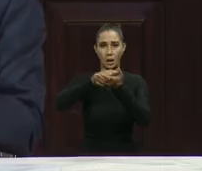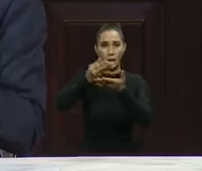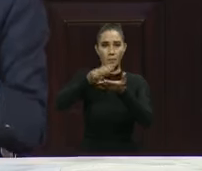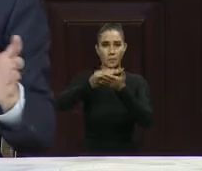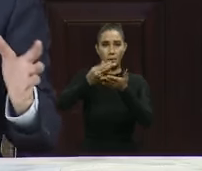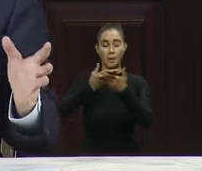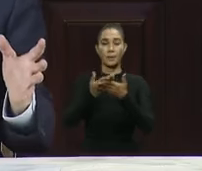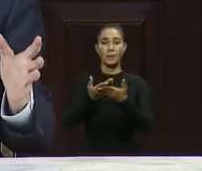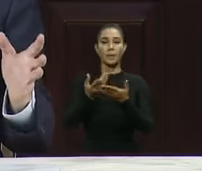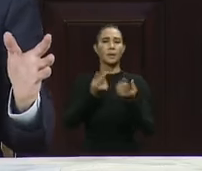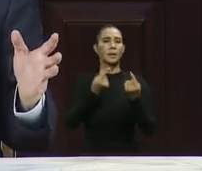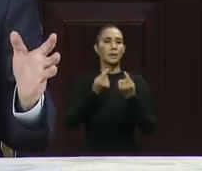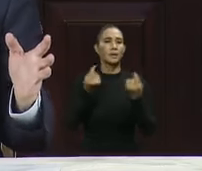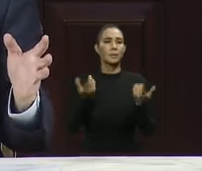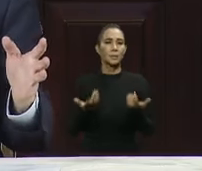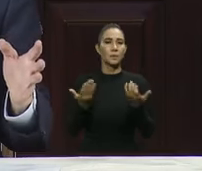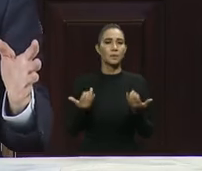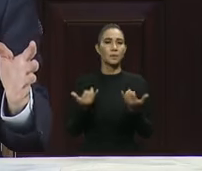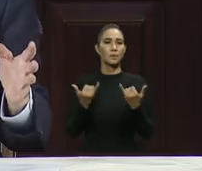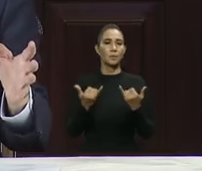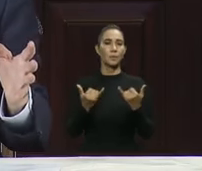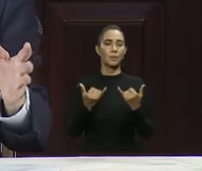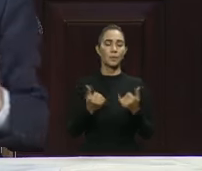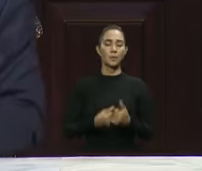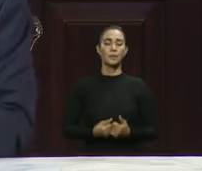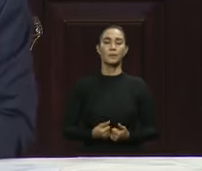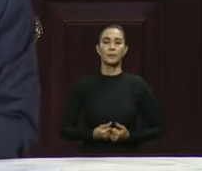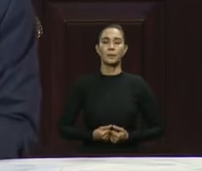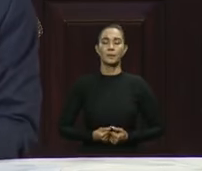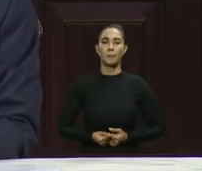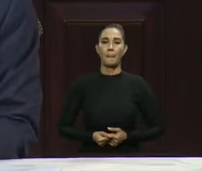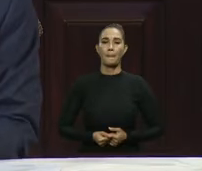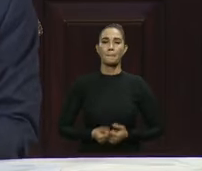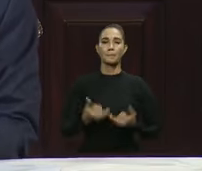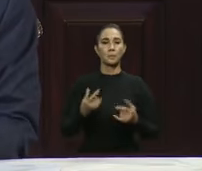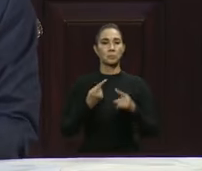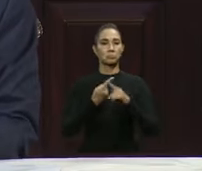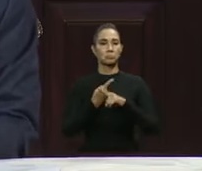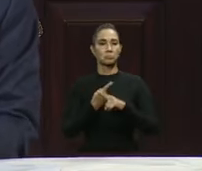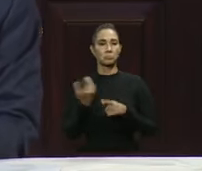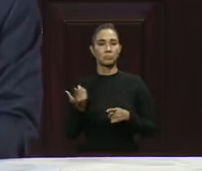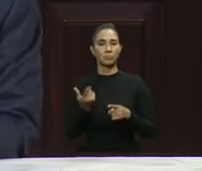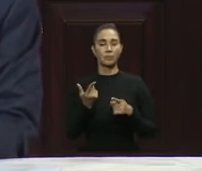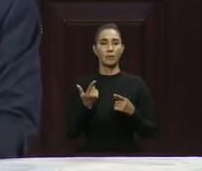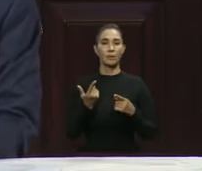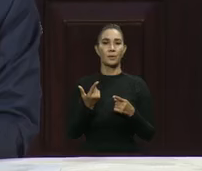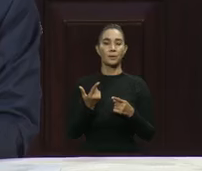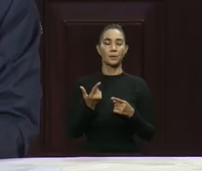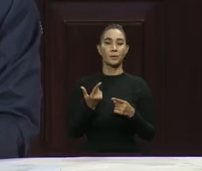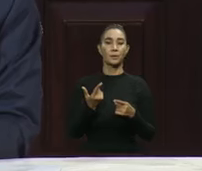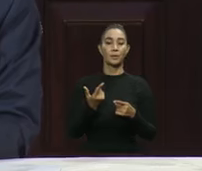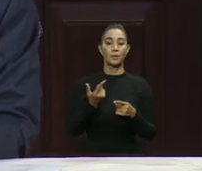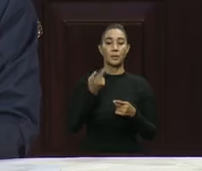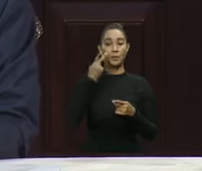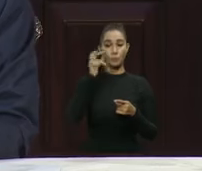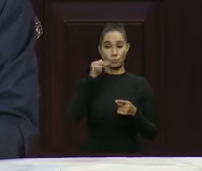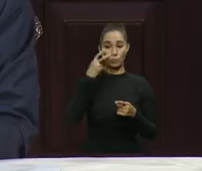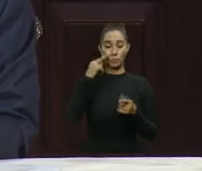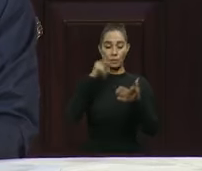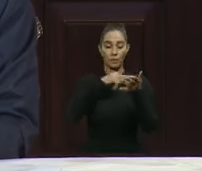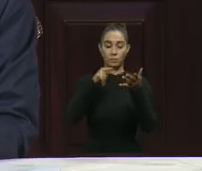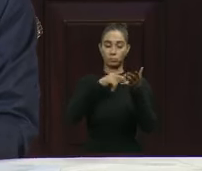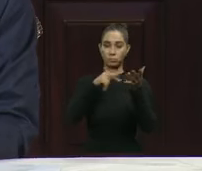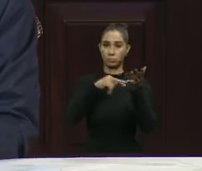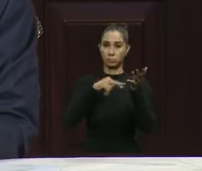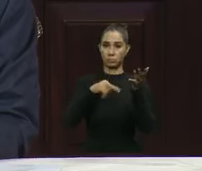lo que se está experimentando en estos meses, y si tú lo lees en cualquier